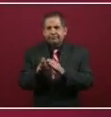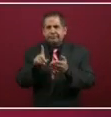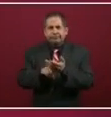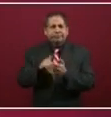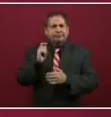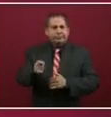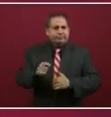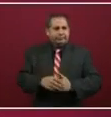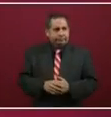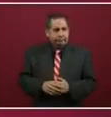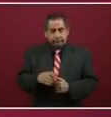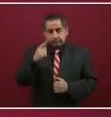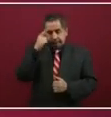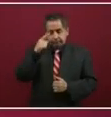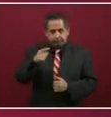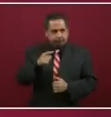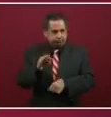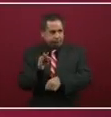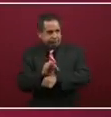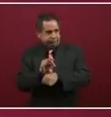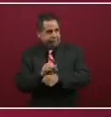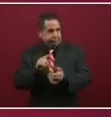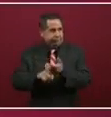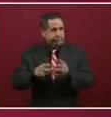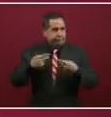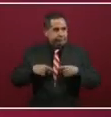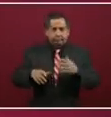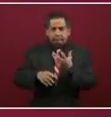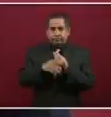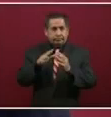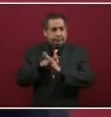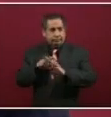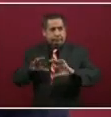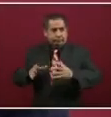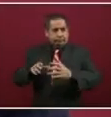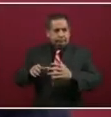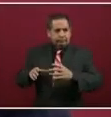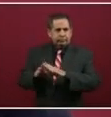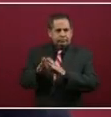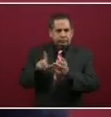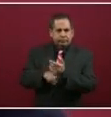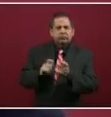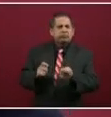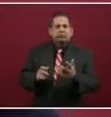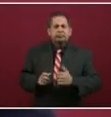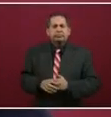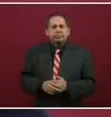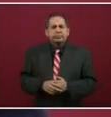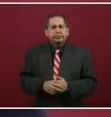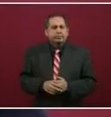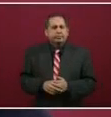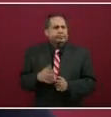precisamente para proteger a migrantes, que